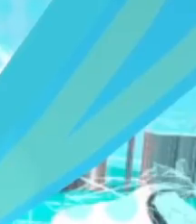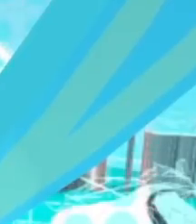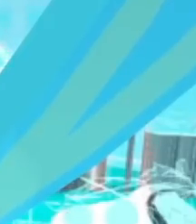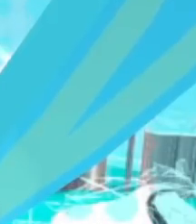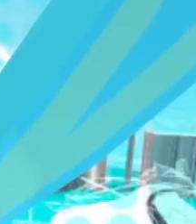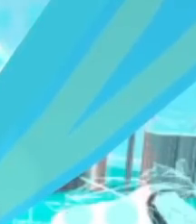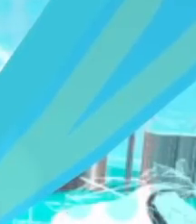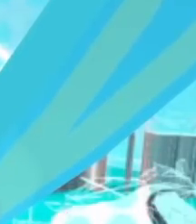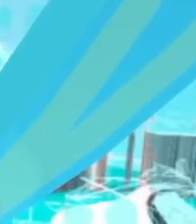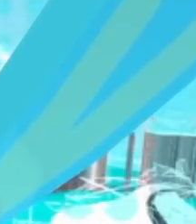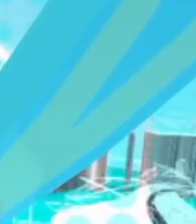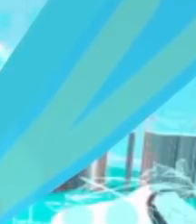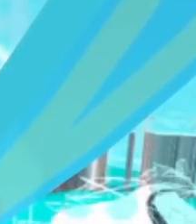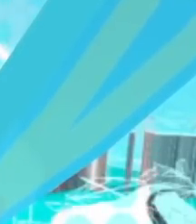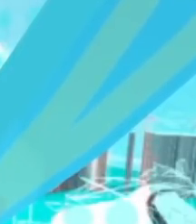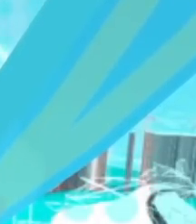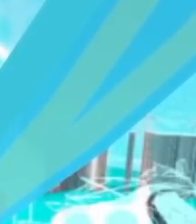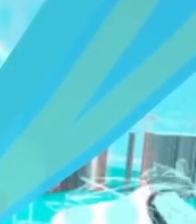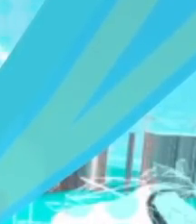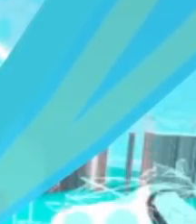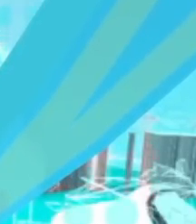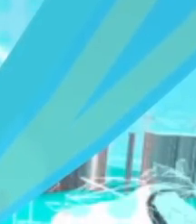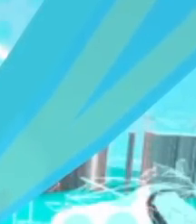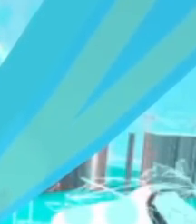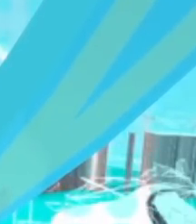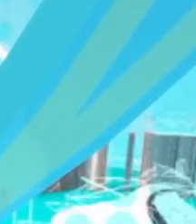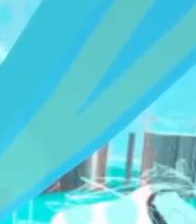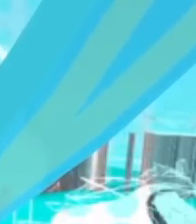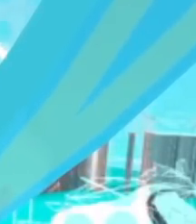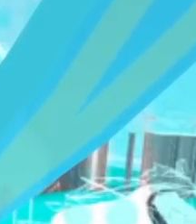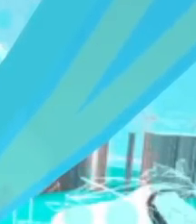625 colones con 78 céntimos.